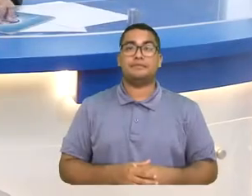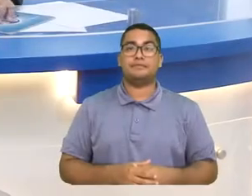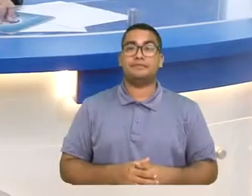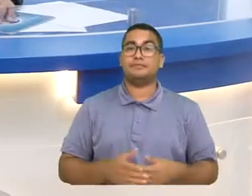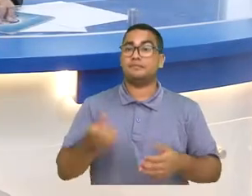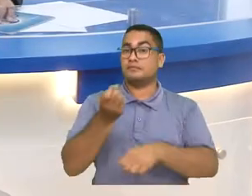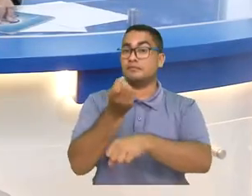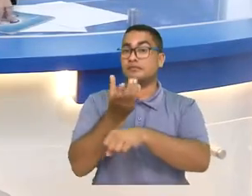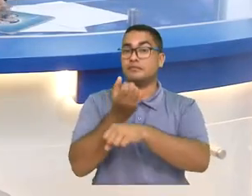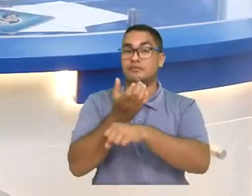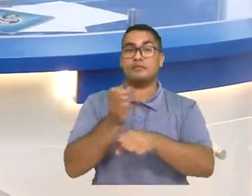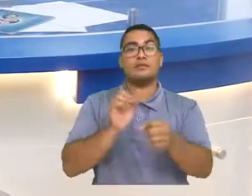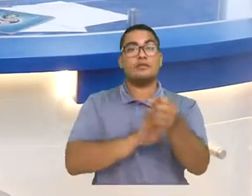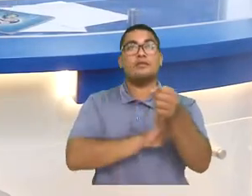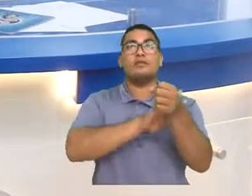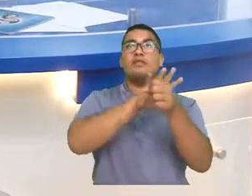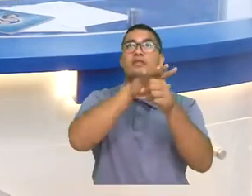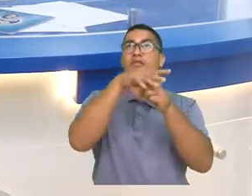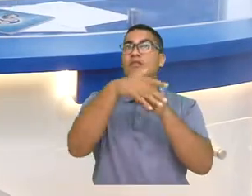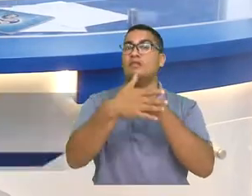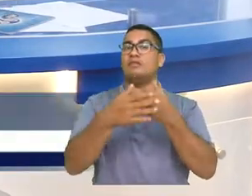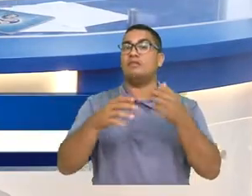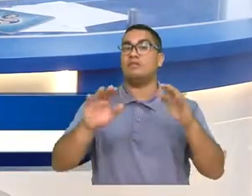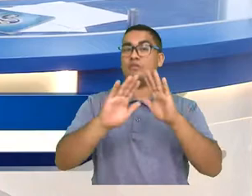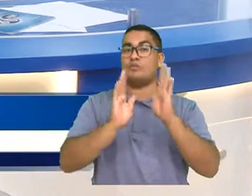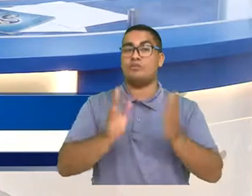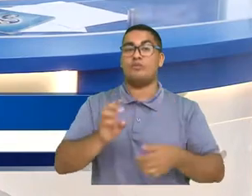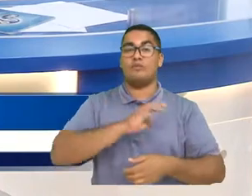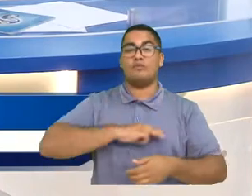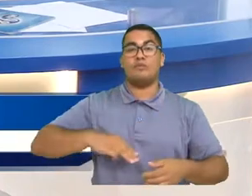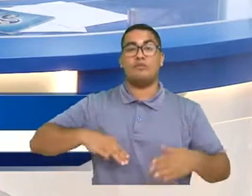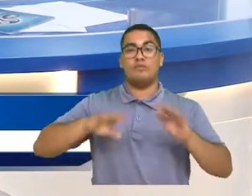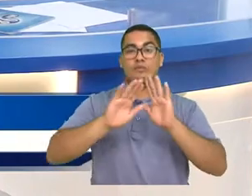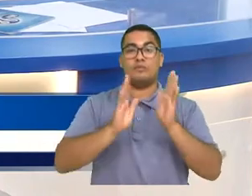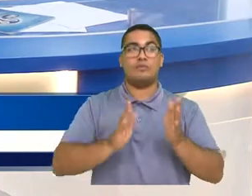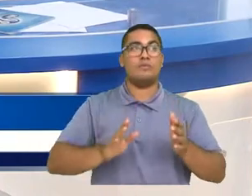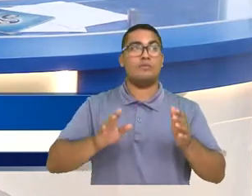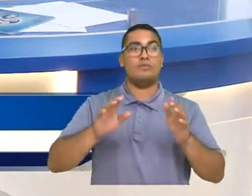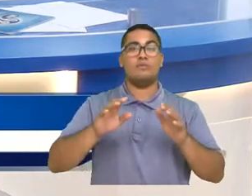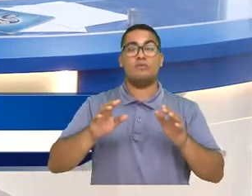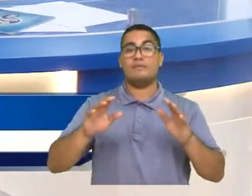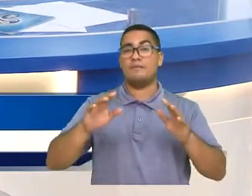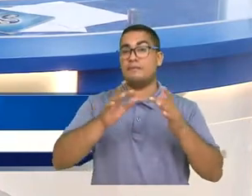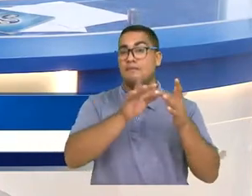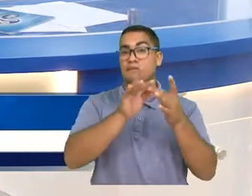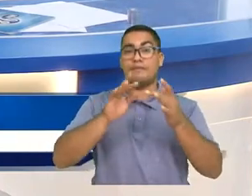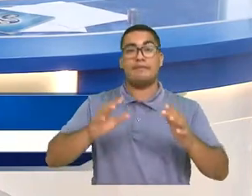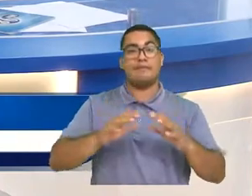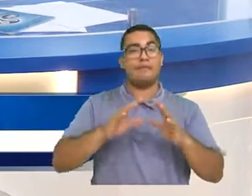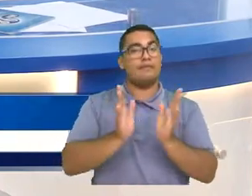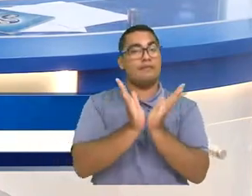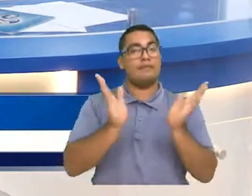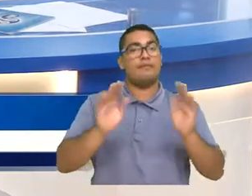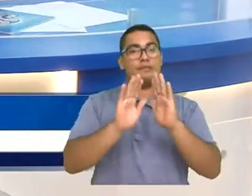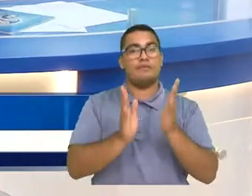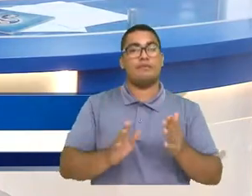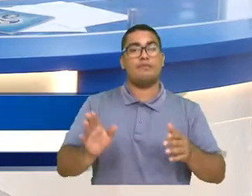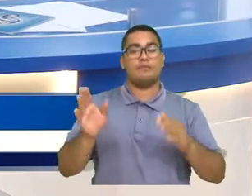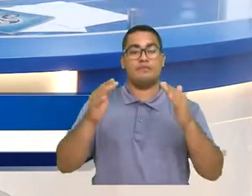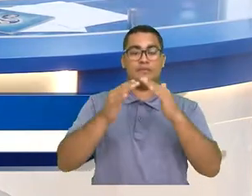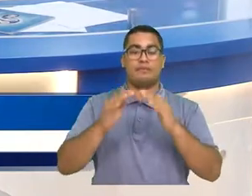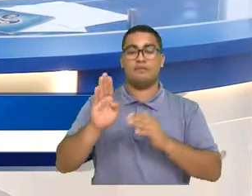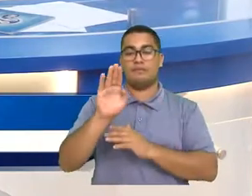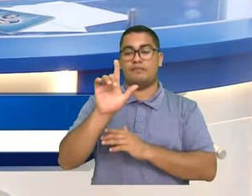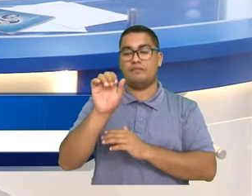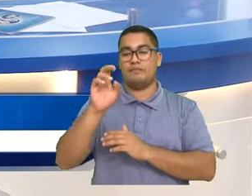La alcaldesa de San Rafael del Norte, la ministra de la Mujer, la procuradora especial de la Mujer y la directora de la Casa Museo Blanca Arauz